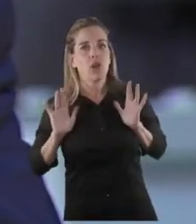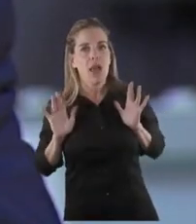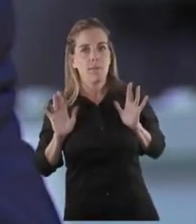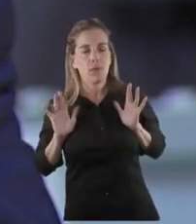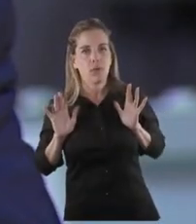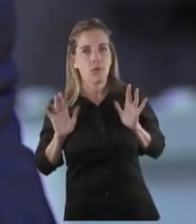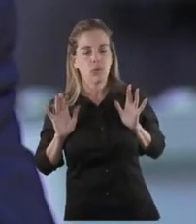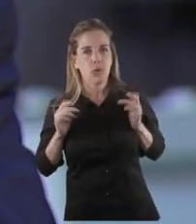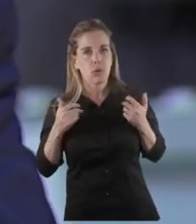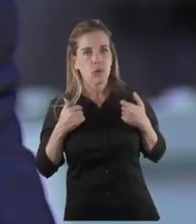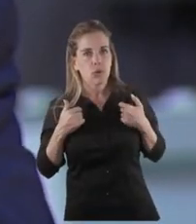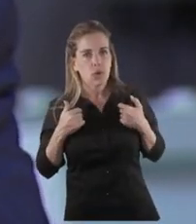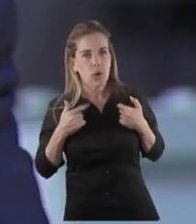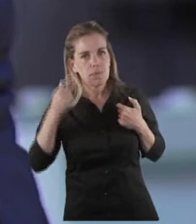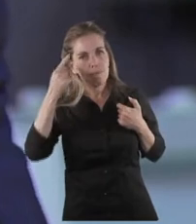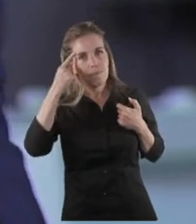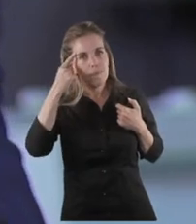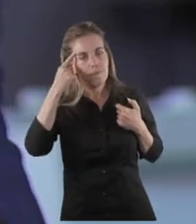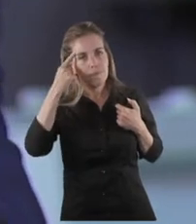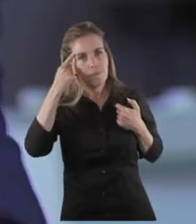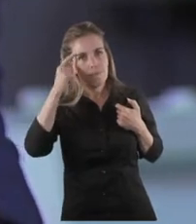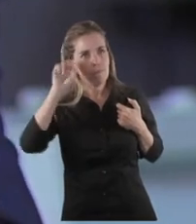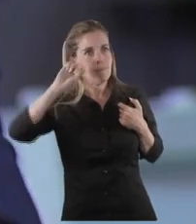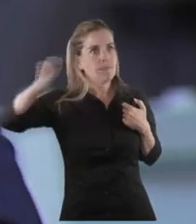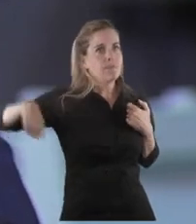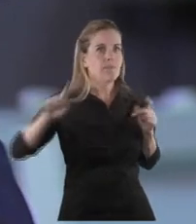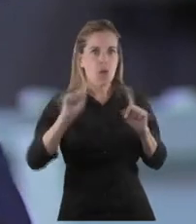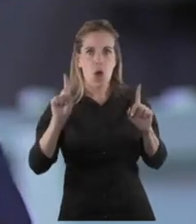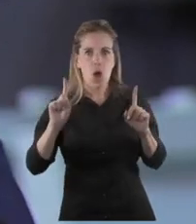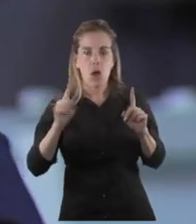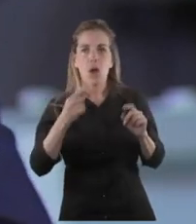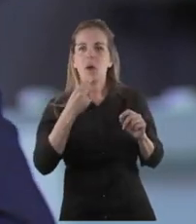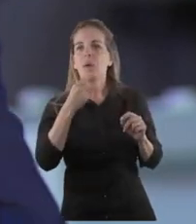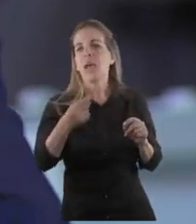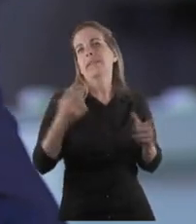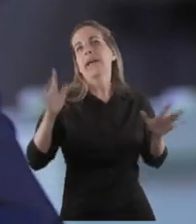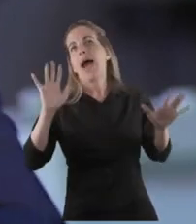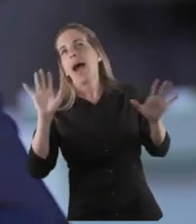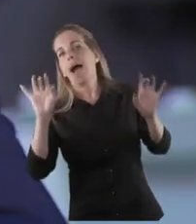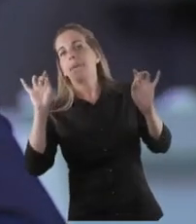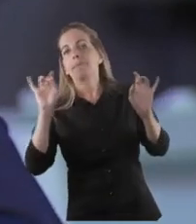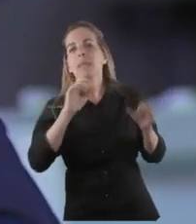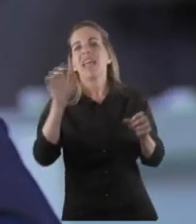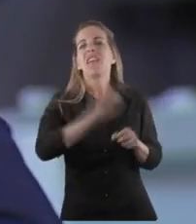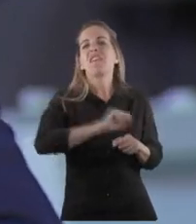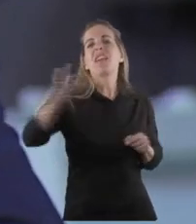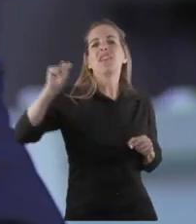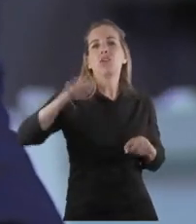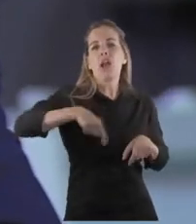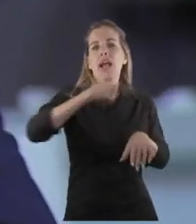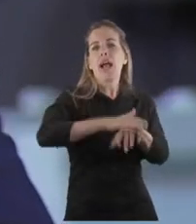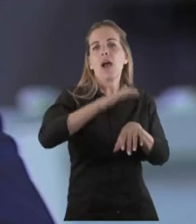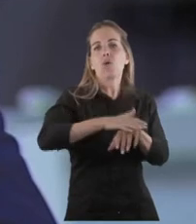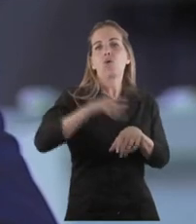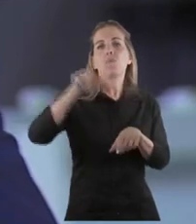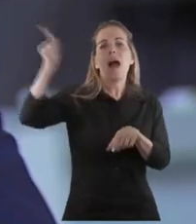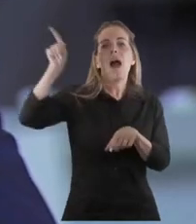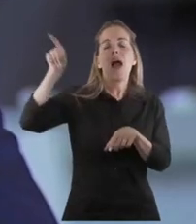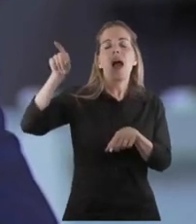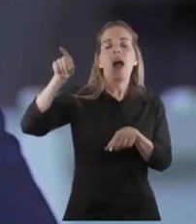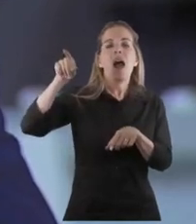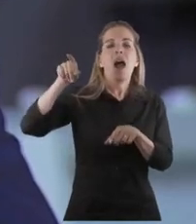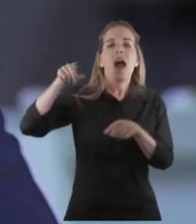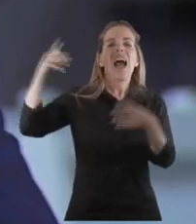ser tonto, no voy a decir que el problema inflacionario que tenemos es producto de la guerra entre Rusia y Ucrania.